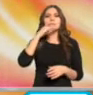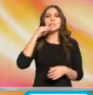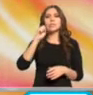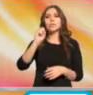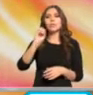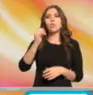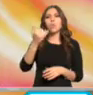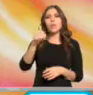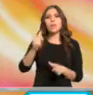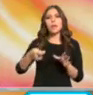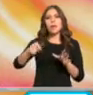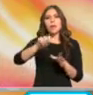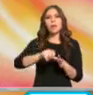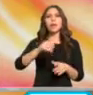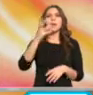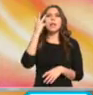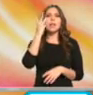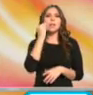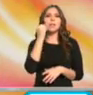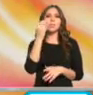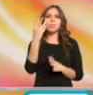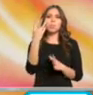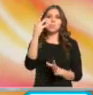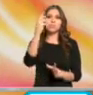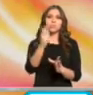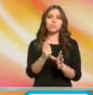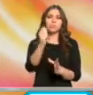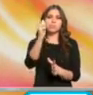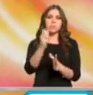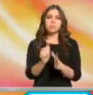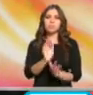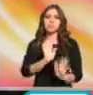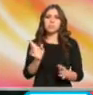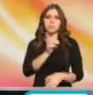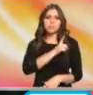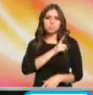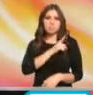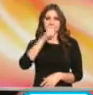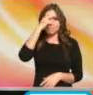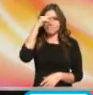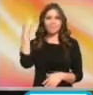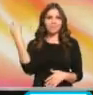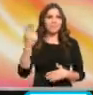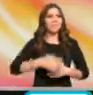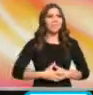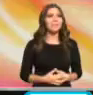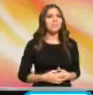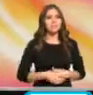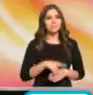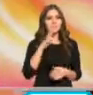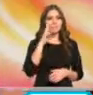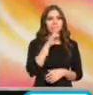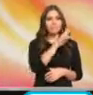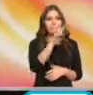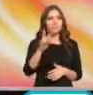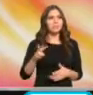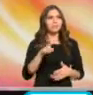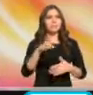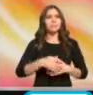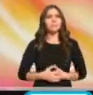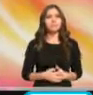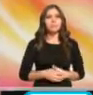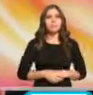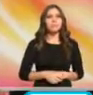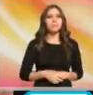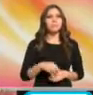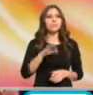jugo de 4 limones. Y nada más. Y Ya nada solamente más, y miren vean, Los esto. acompañamos